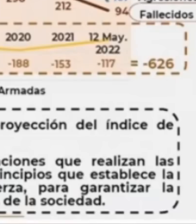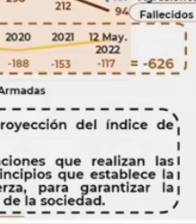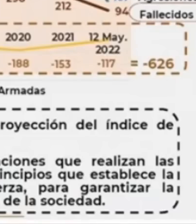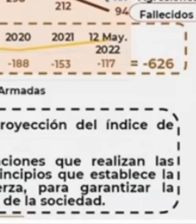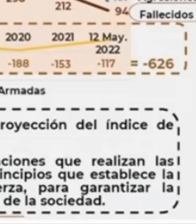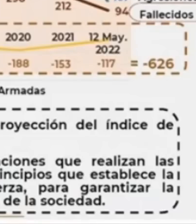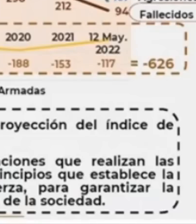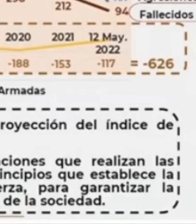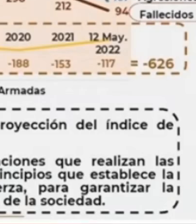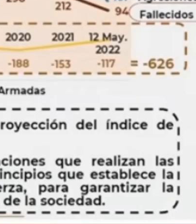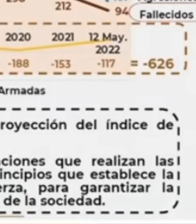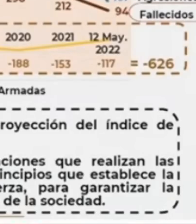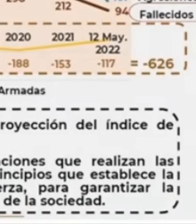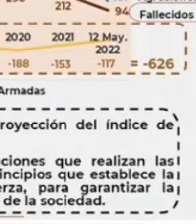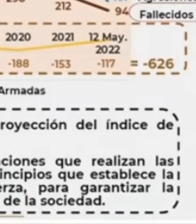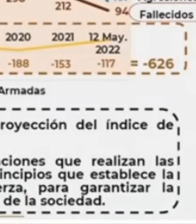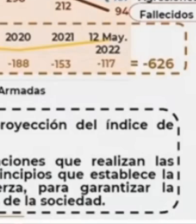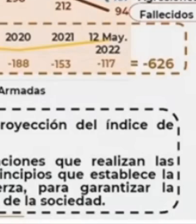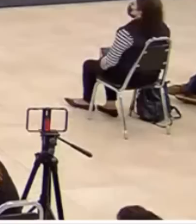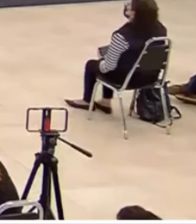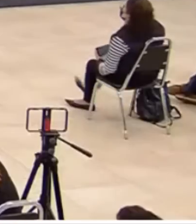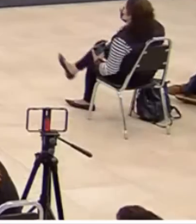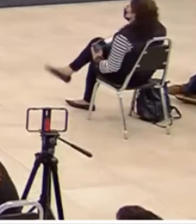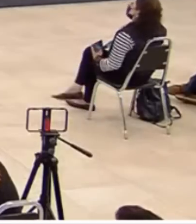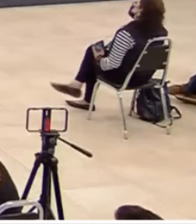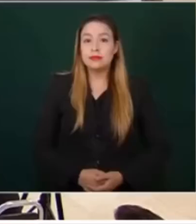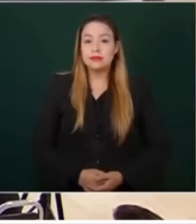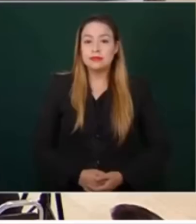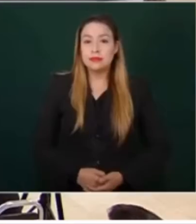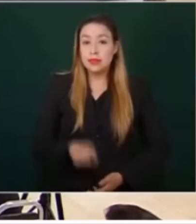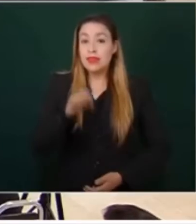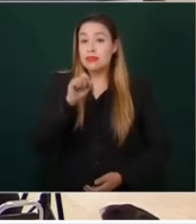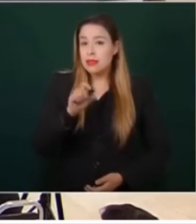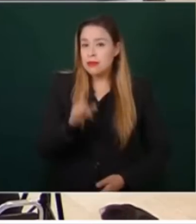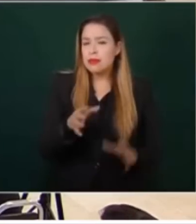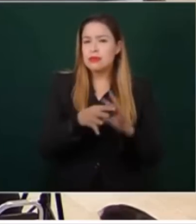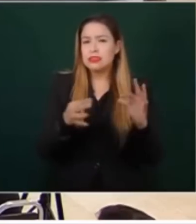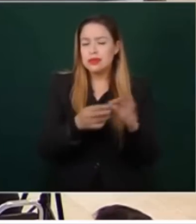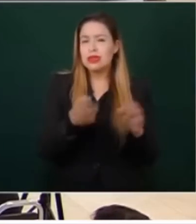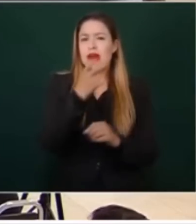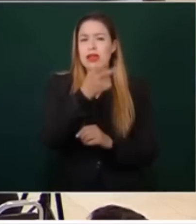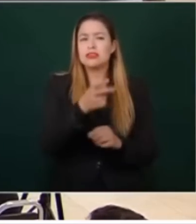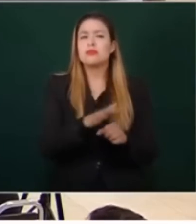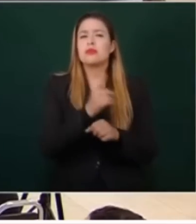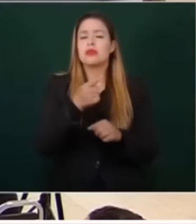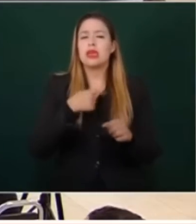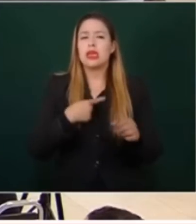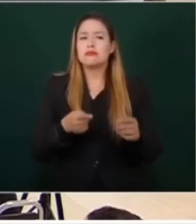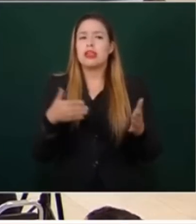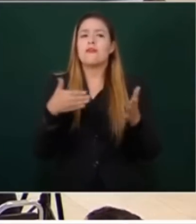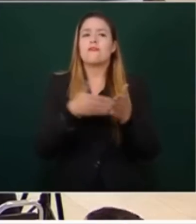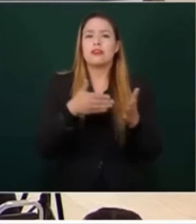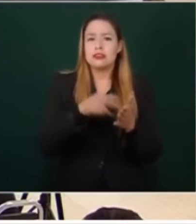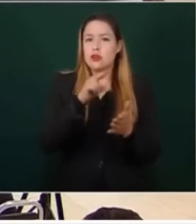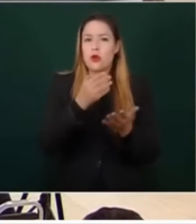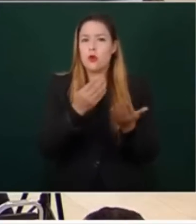cuanto al respeto de derechos humanos y también la aplicación de la Ley Nacional de Uso de la Fuerza. Y aquí vemos en el